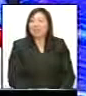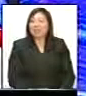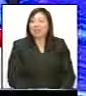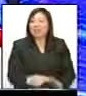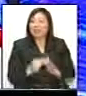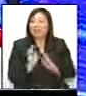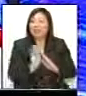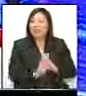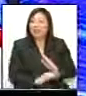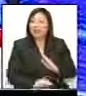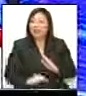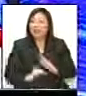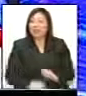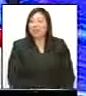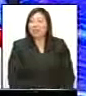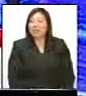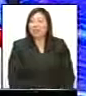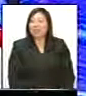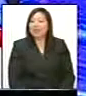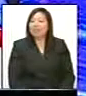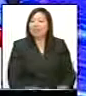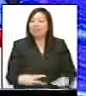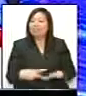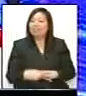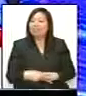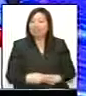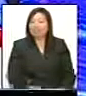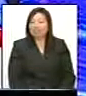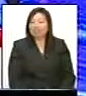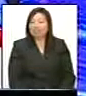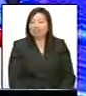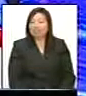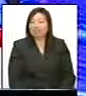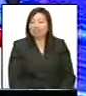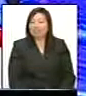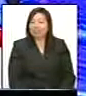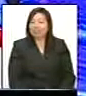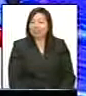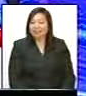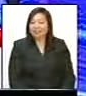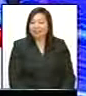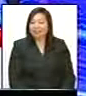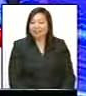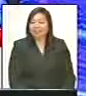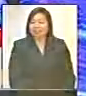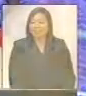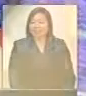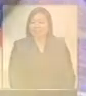nivel nacional. Vamos a una pausa, son 12:43 y retornamos.